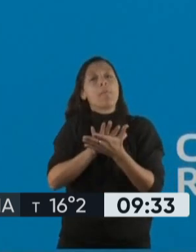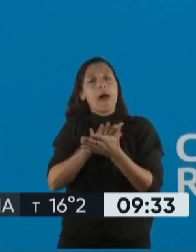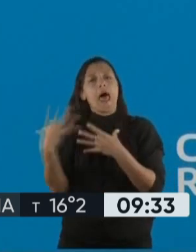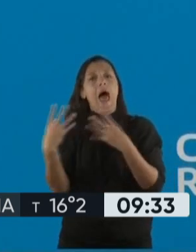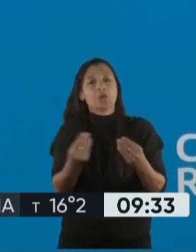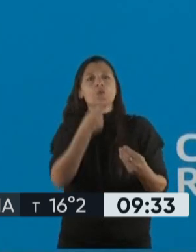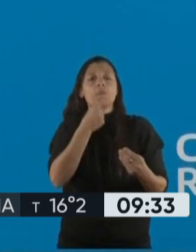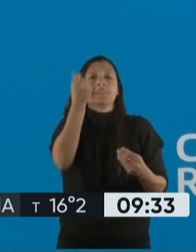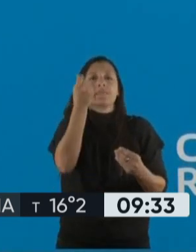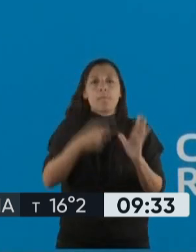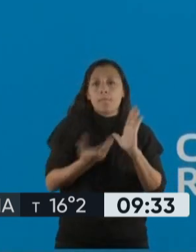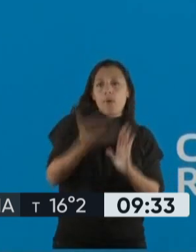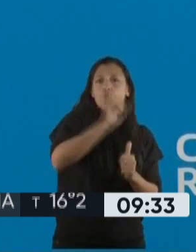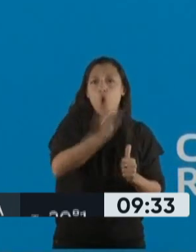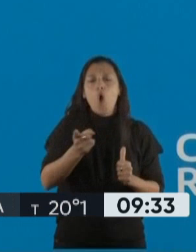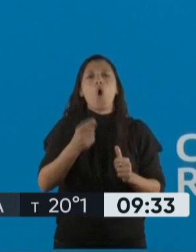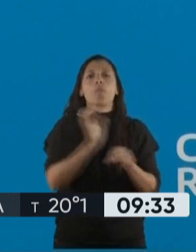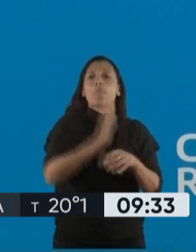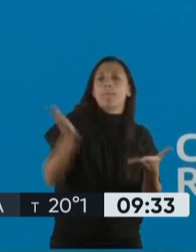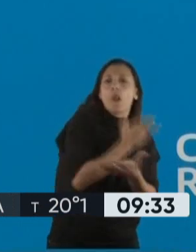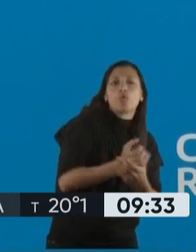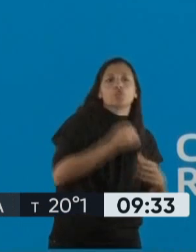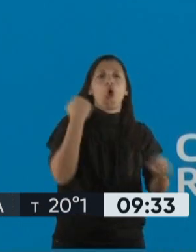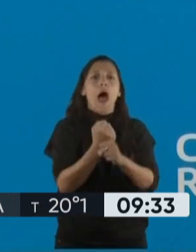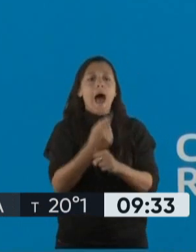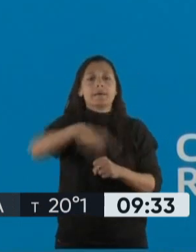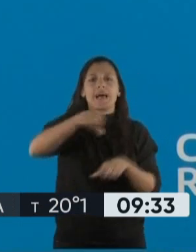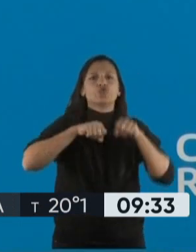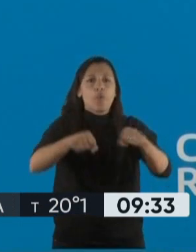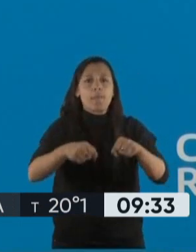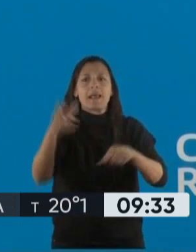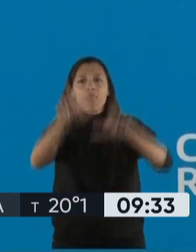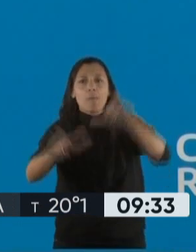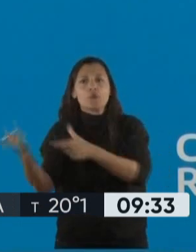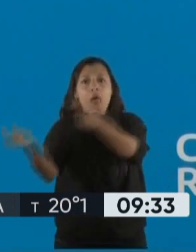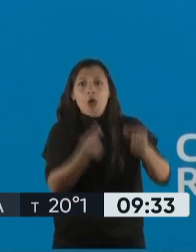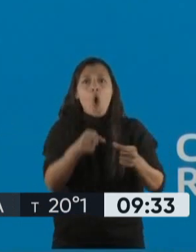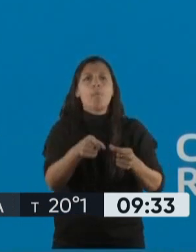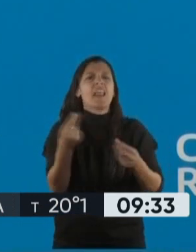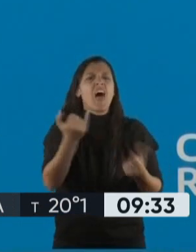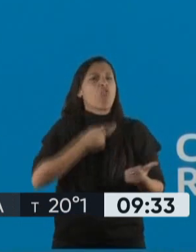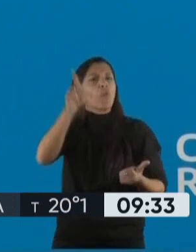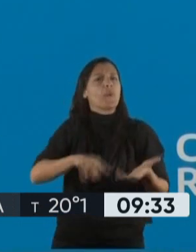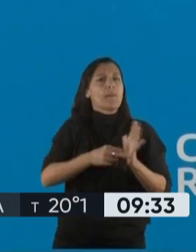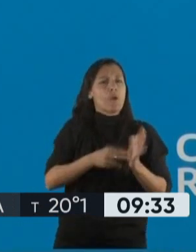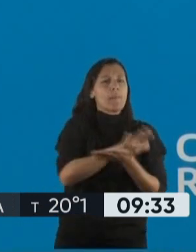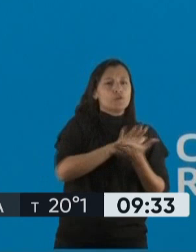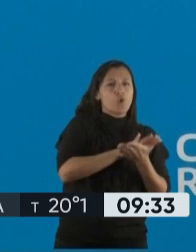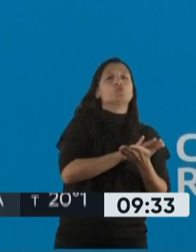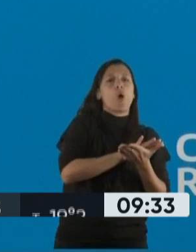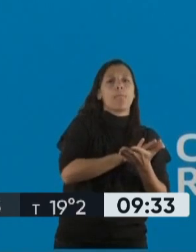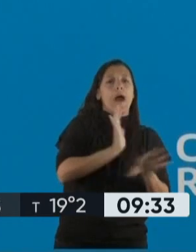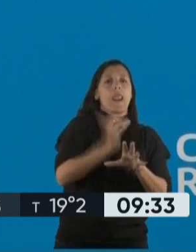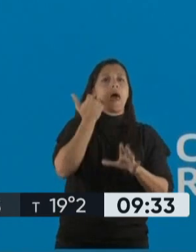los costos desde el productor hasta la mesa, en esa cadena de distribución, qué es lo que hay que resolver para que estos precios